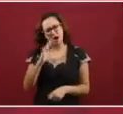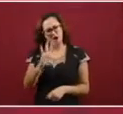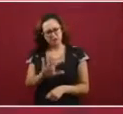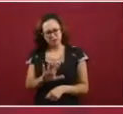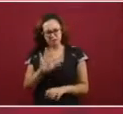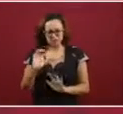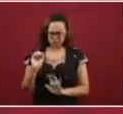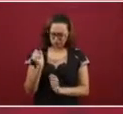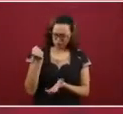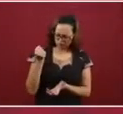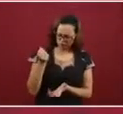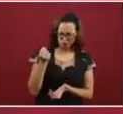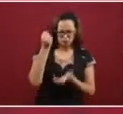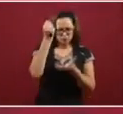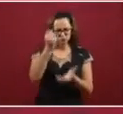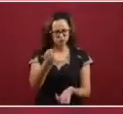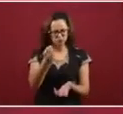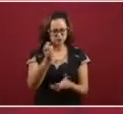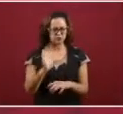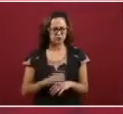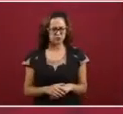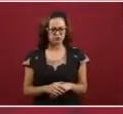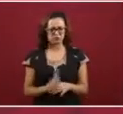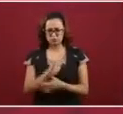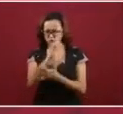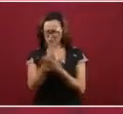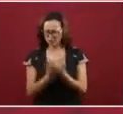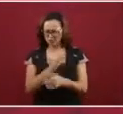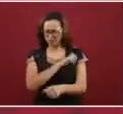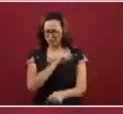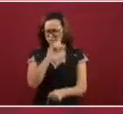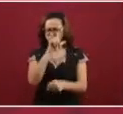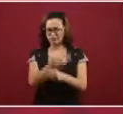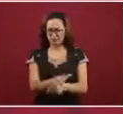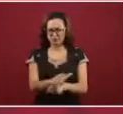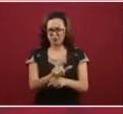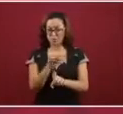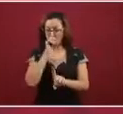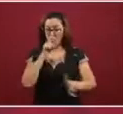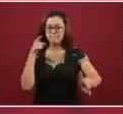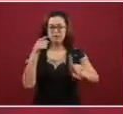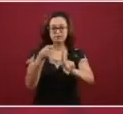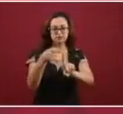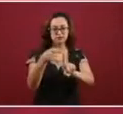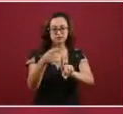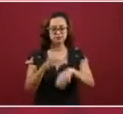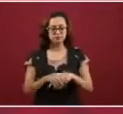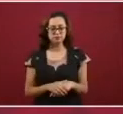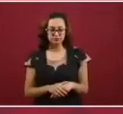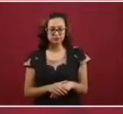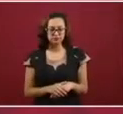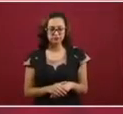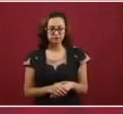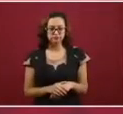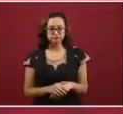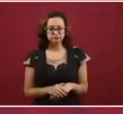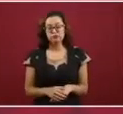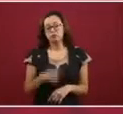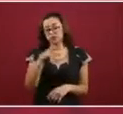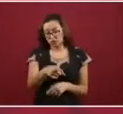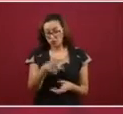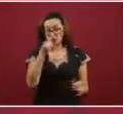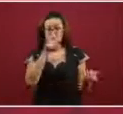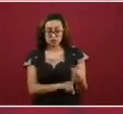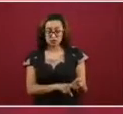Este es un presupuesto, este es un programa especial con este propósito. Si tienes 100 estudiantes de